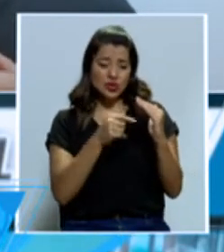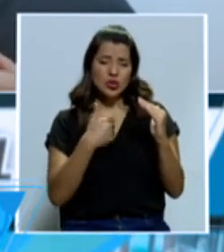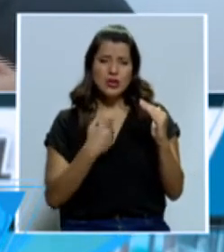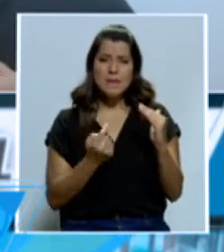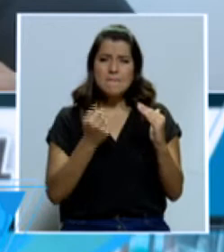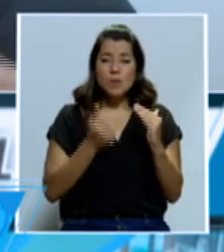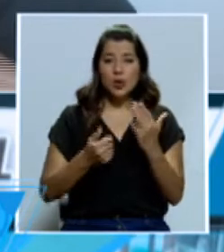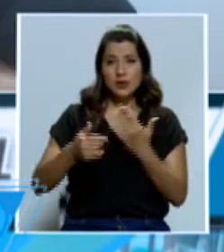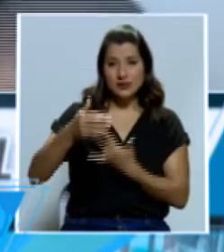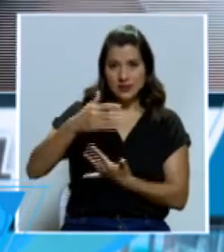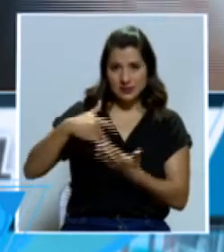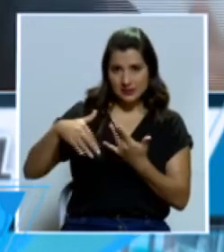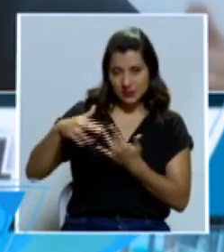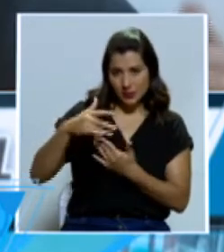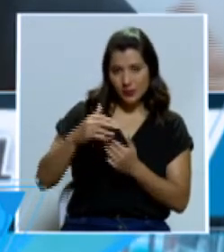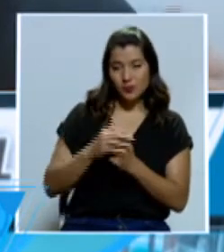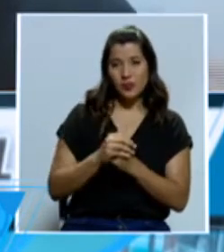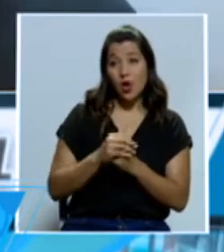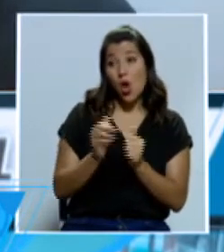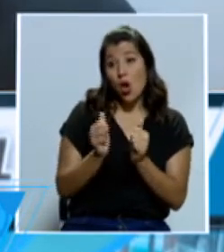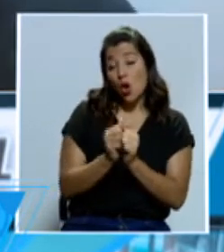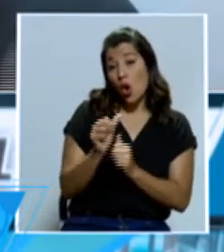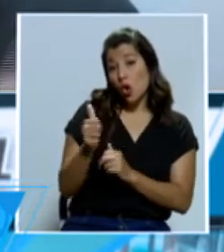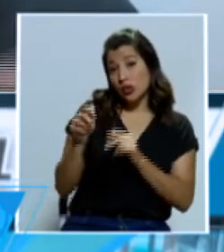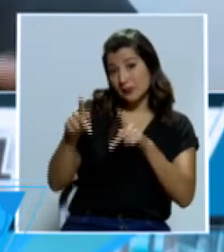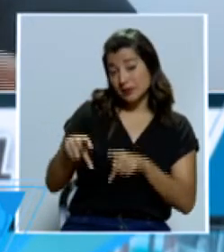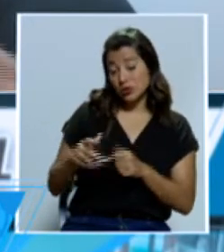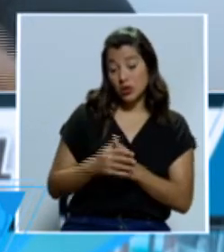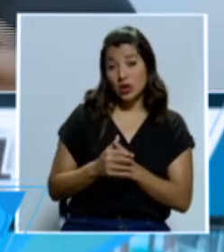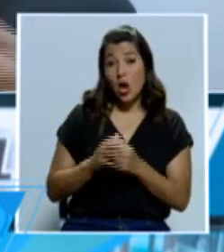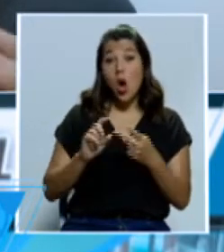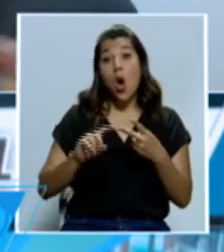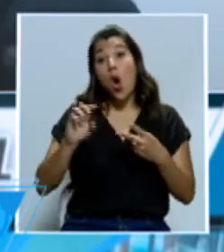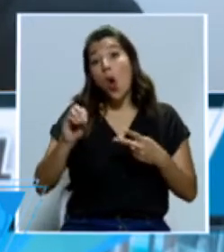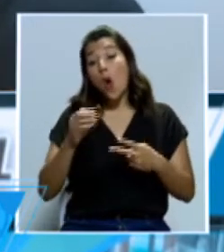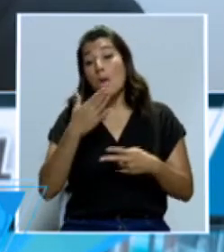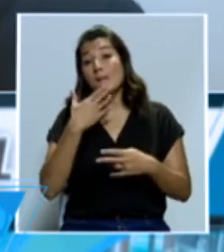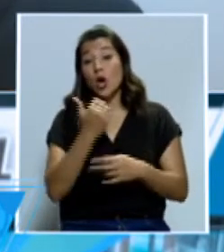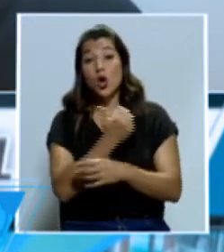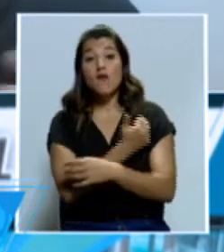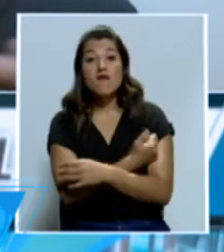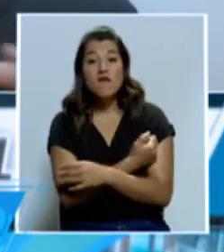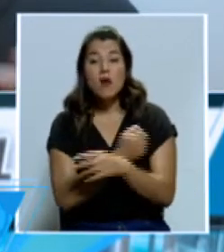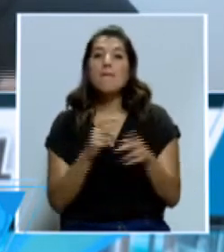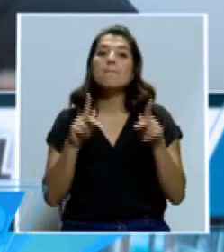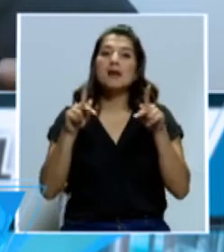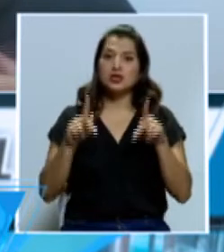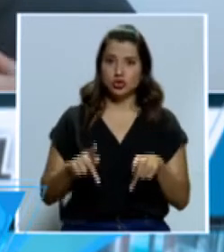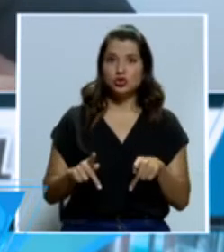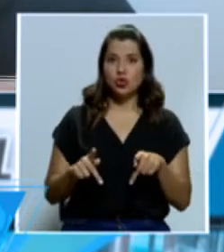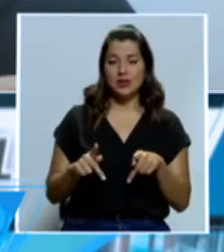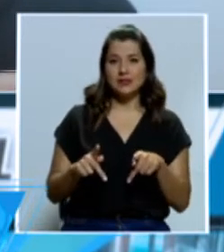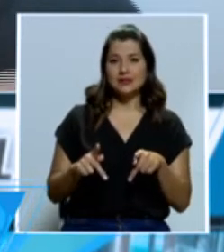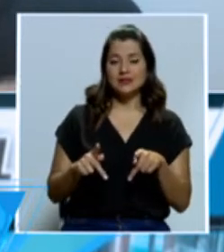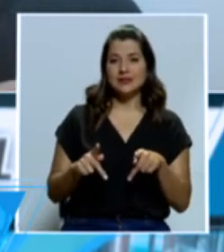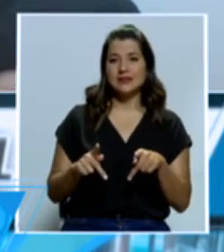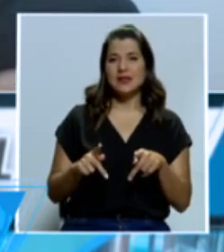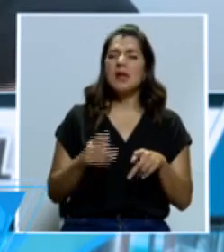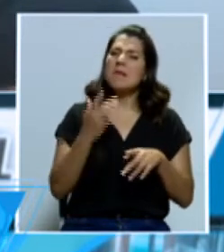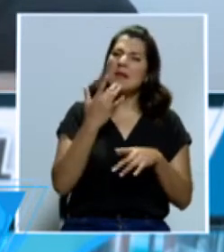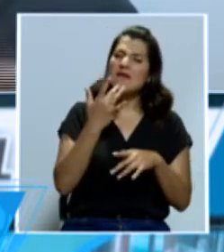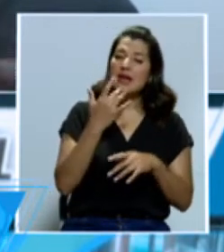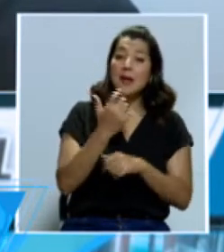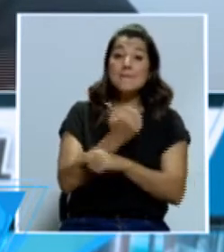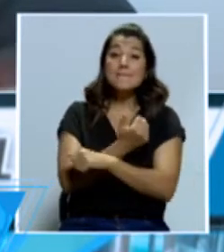interacción con otras personas, o vacunar a personas con alto nivel de interacción y que podían